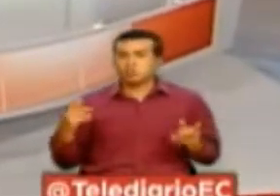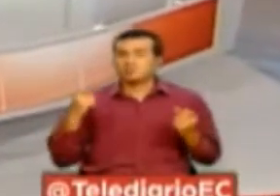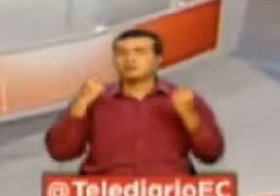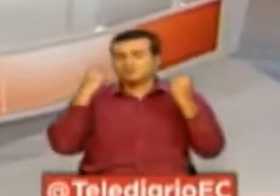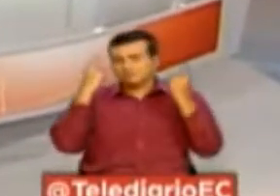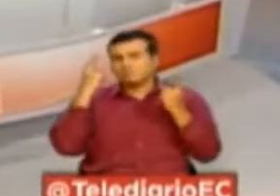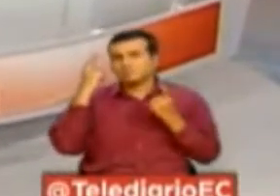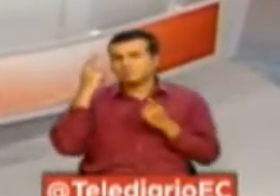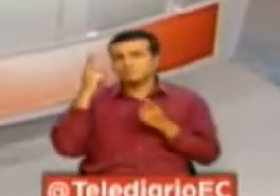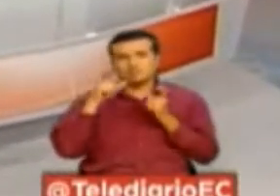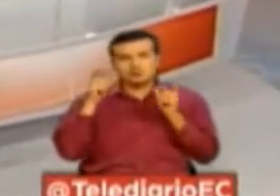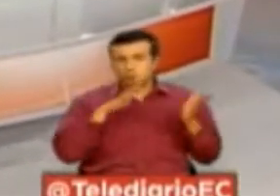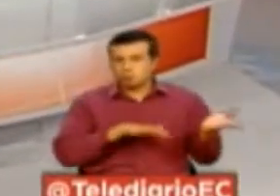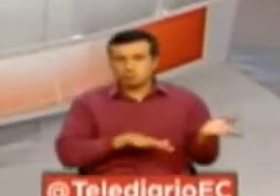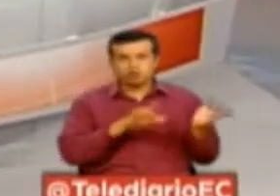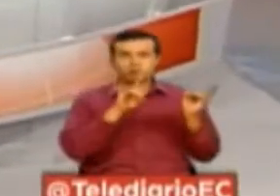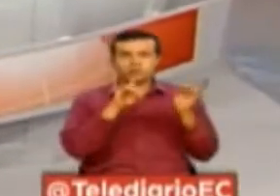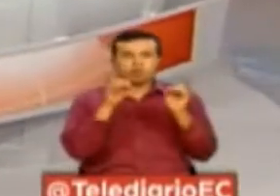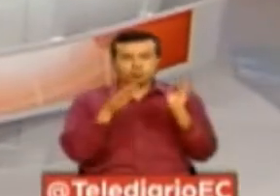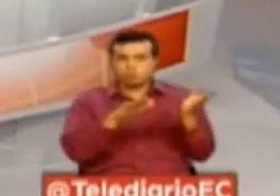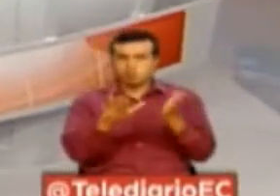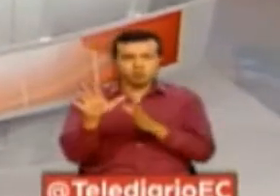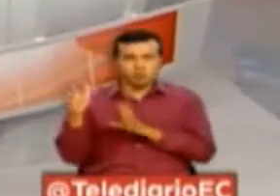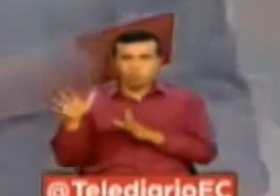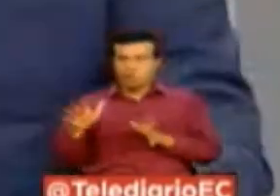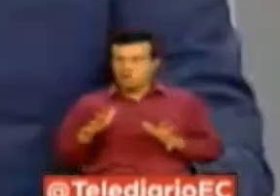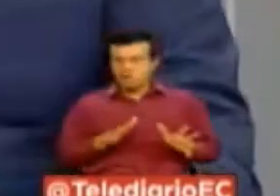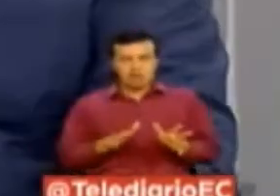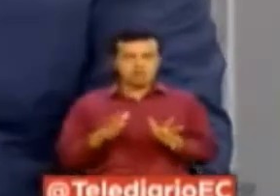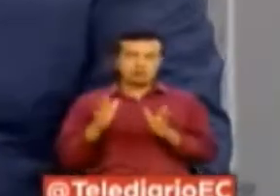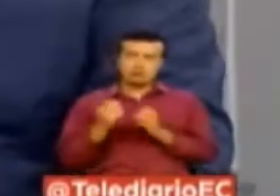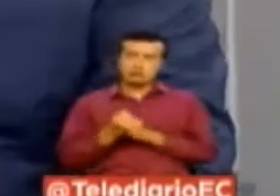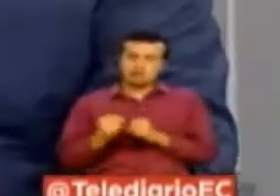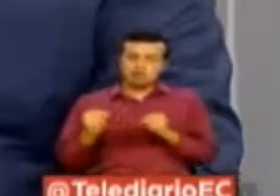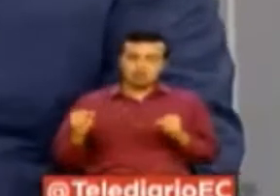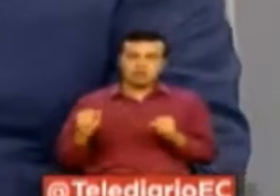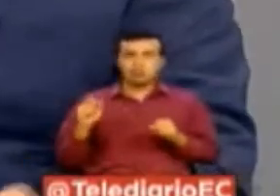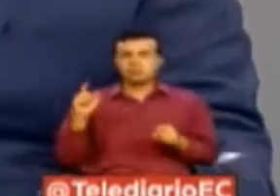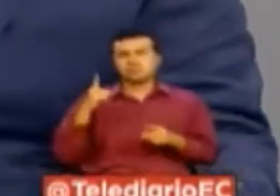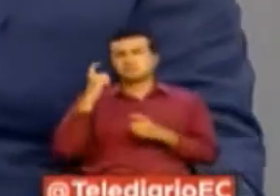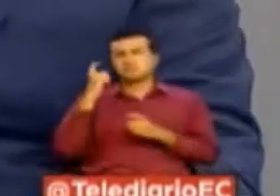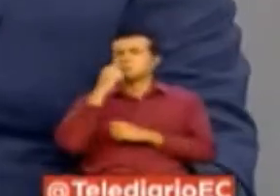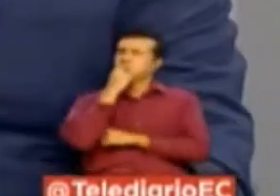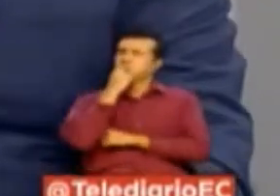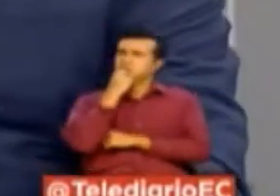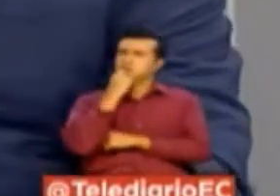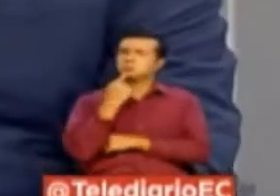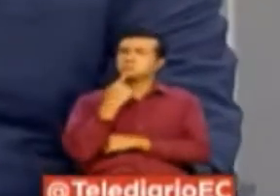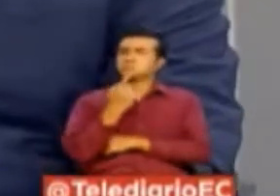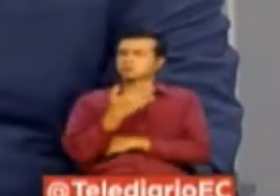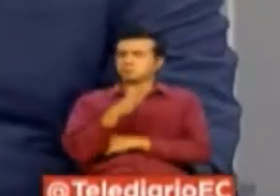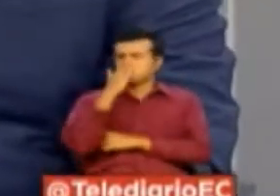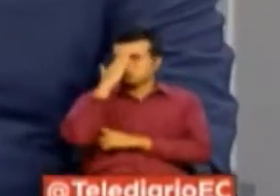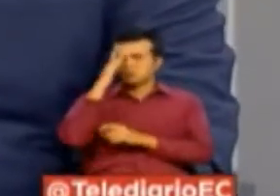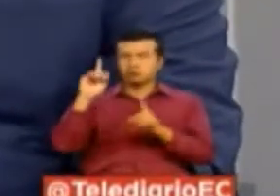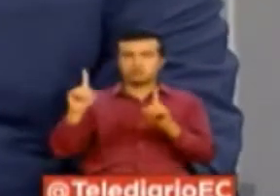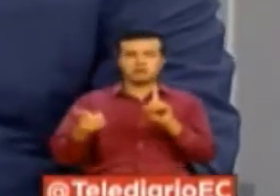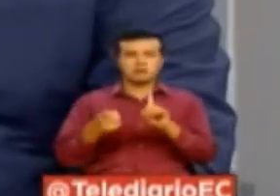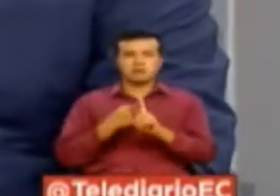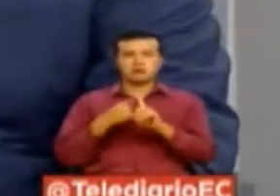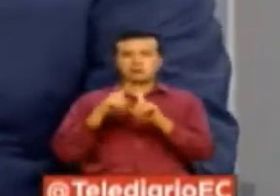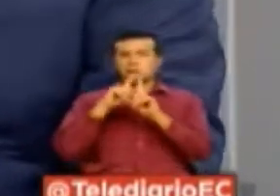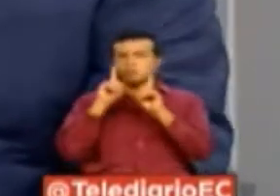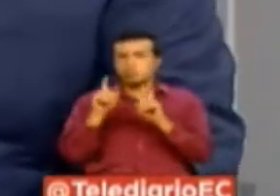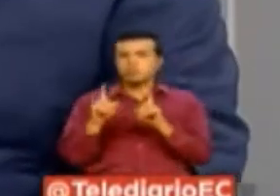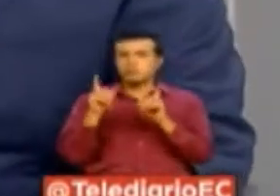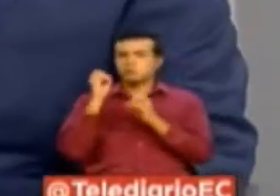por qué hubo no hubo afortunadamente víctimas mortales pero esto dejó varias preguntas en el ambiente como usted sabe lo primero la